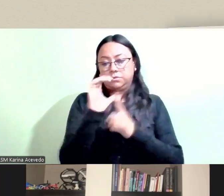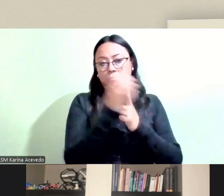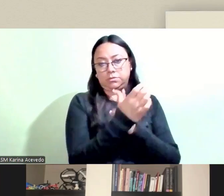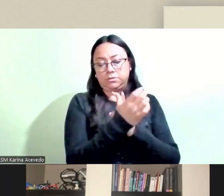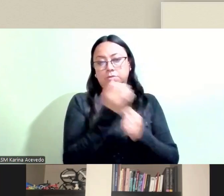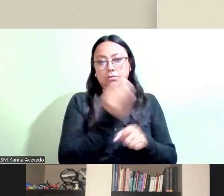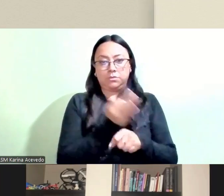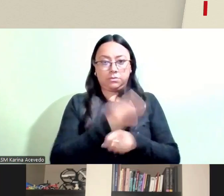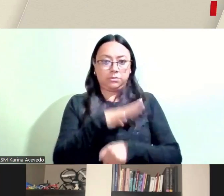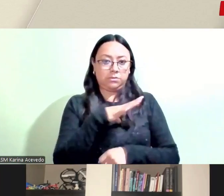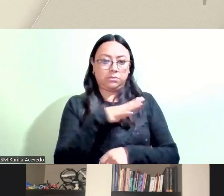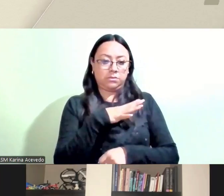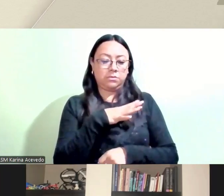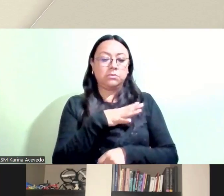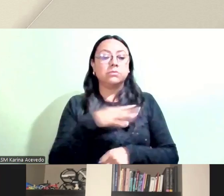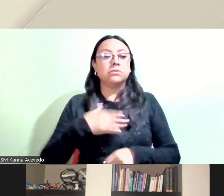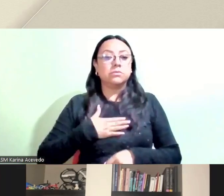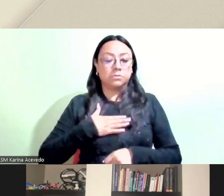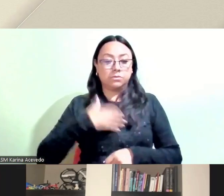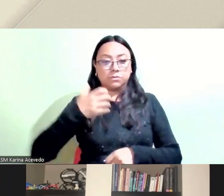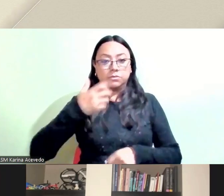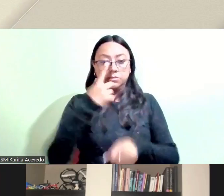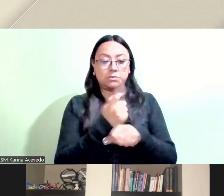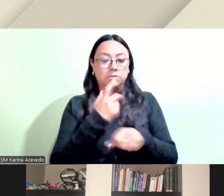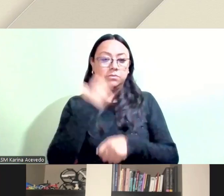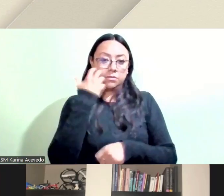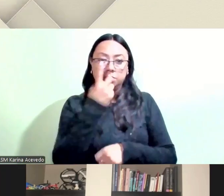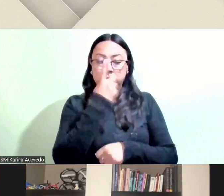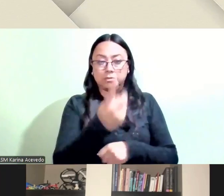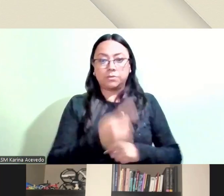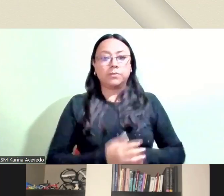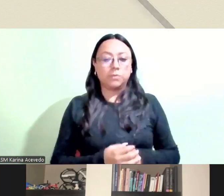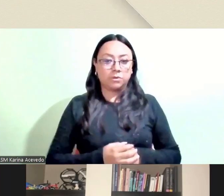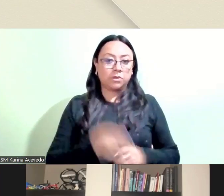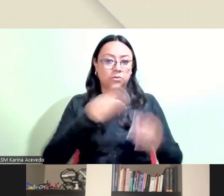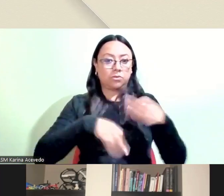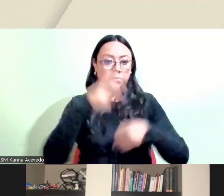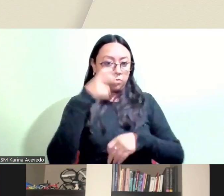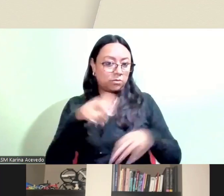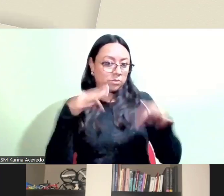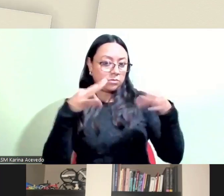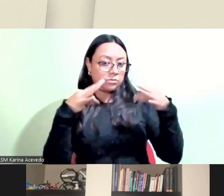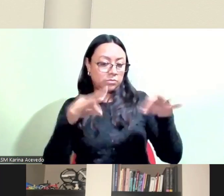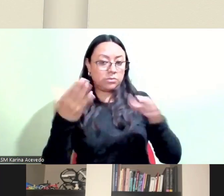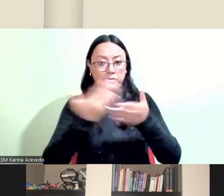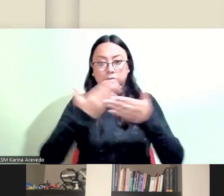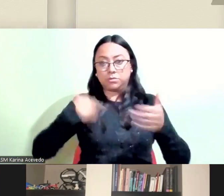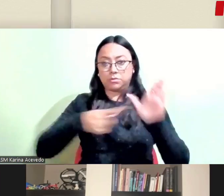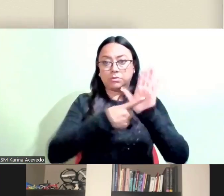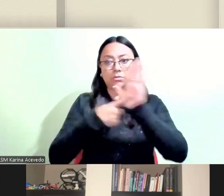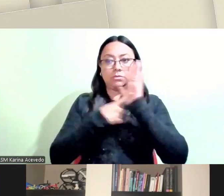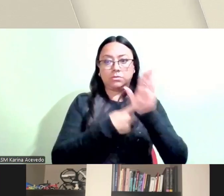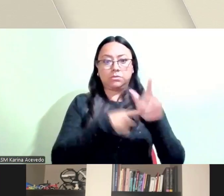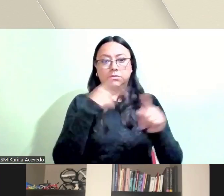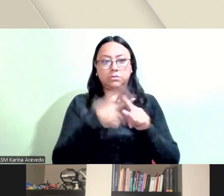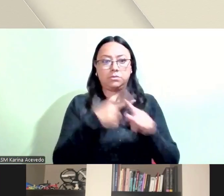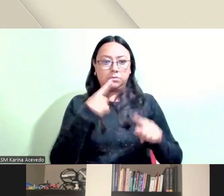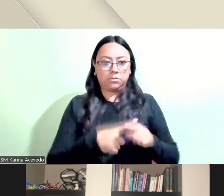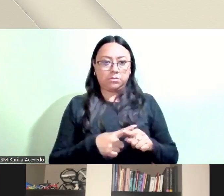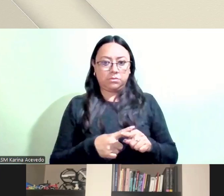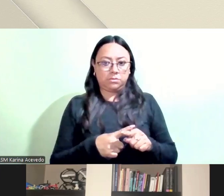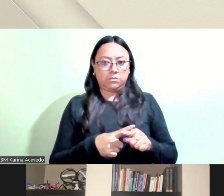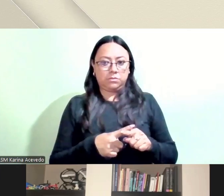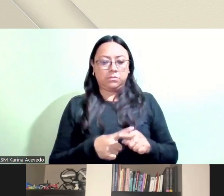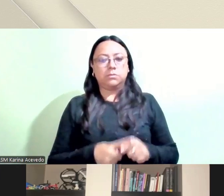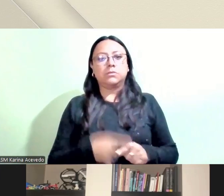Primero, mencionar que efectivamente el documento presentado por la Dirección